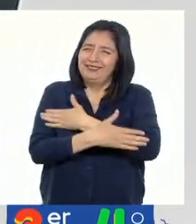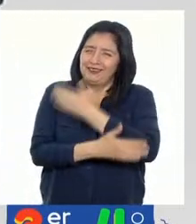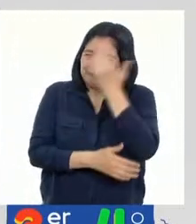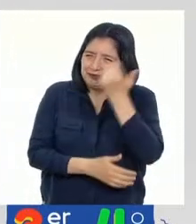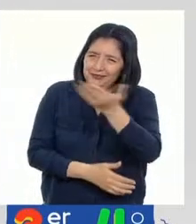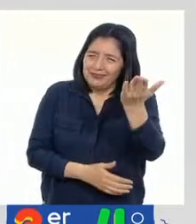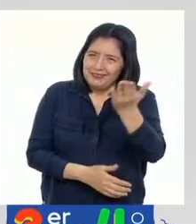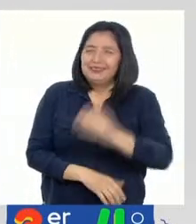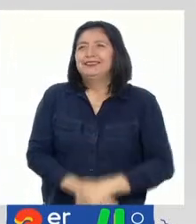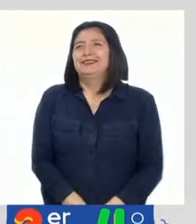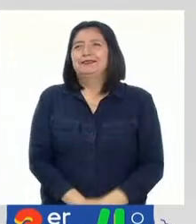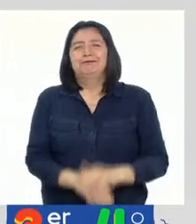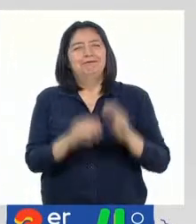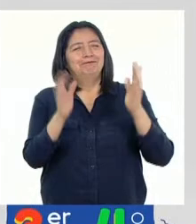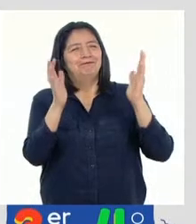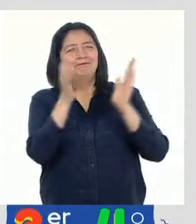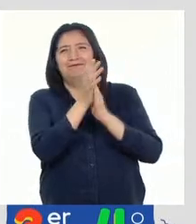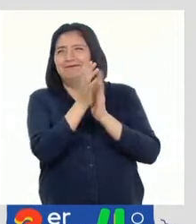para ustedes.